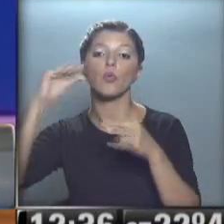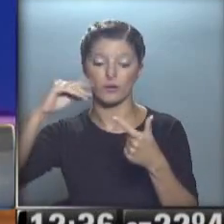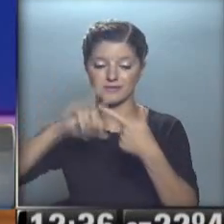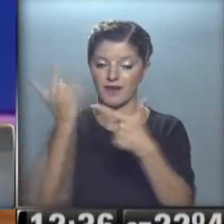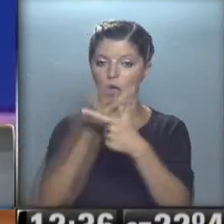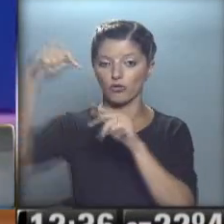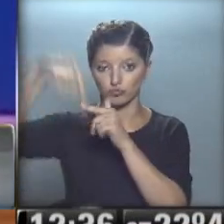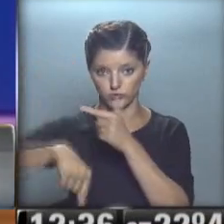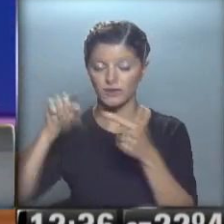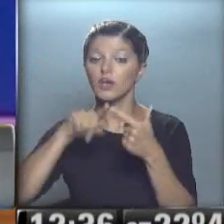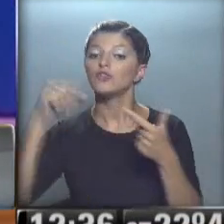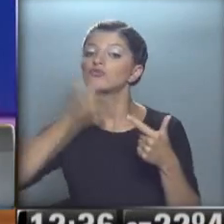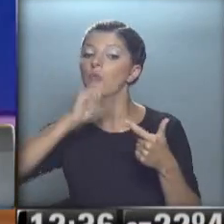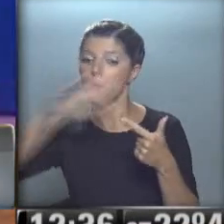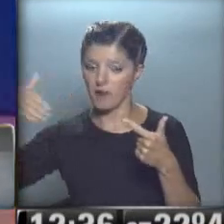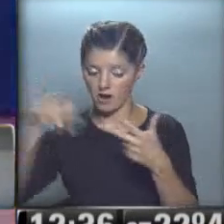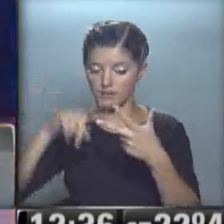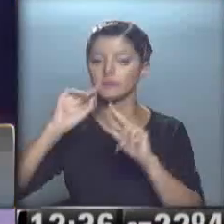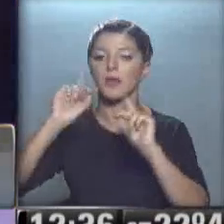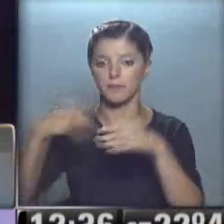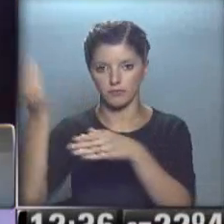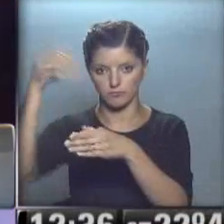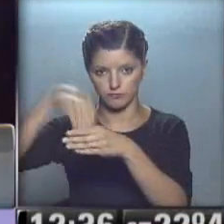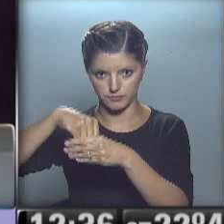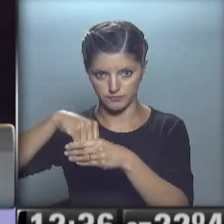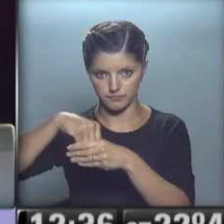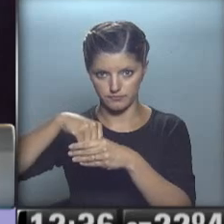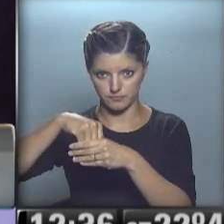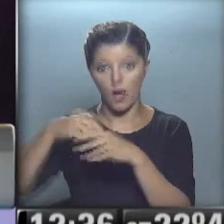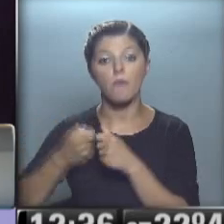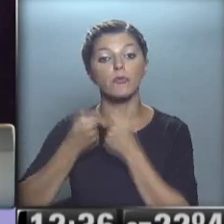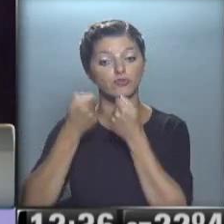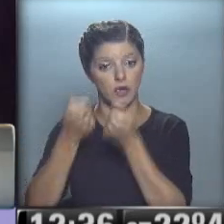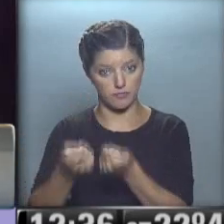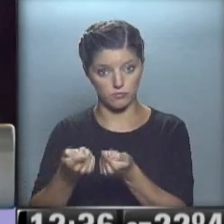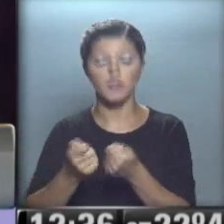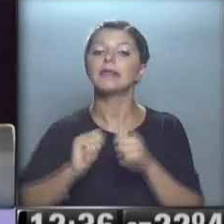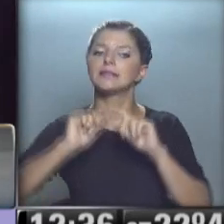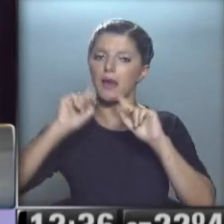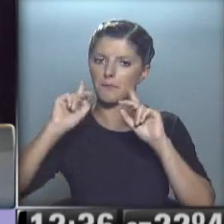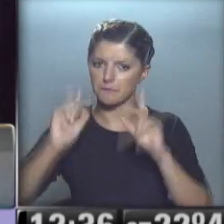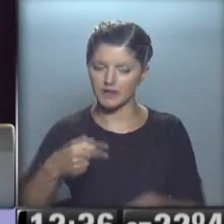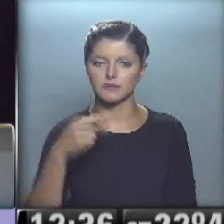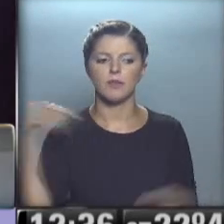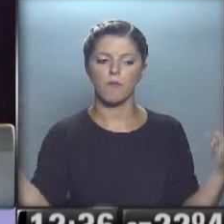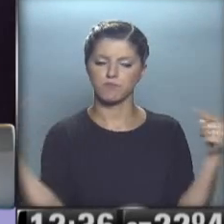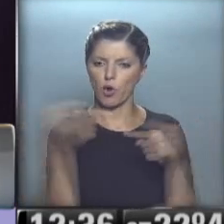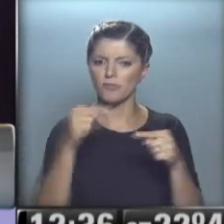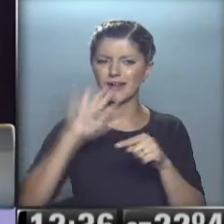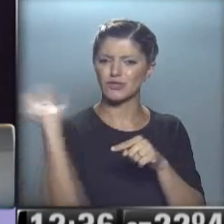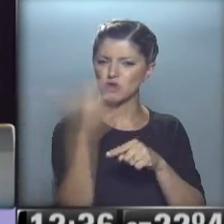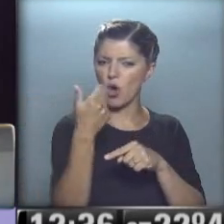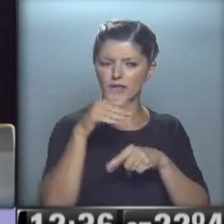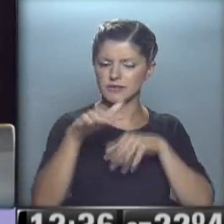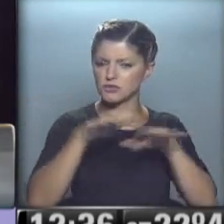sus mares adyacentes a la par que rechazamos todo intento de